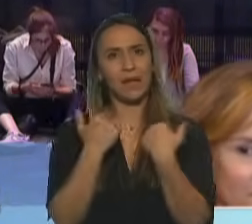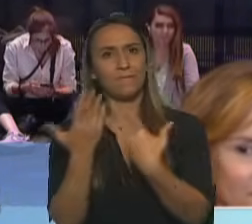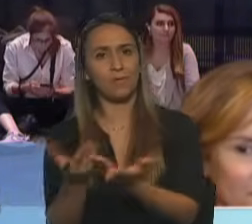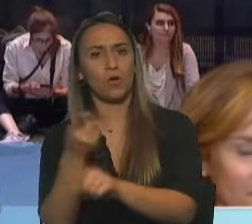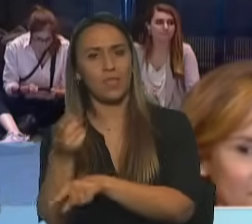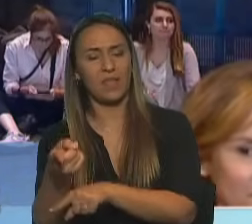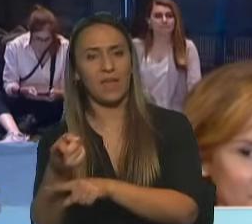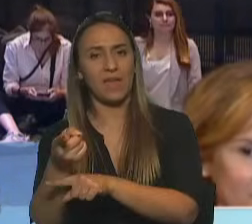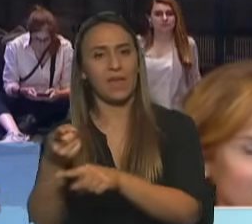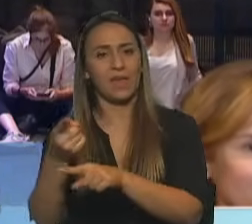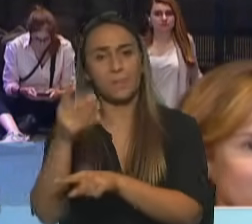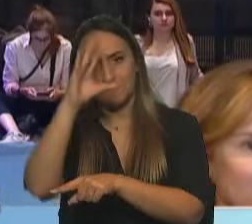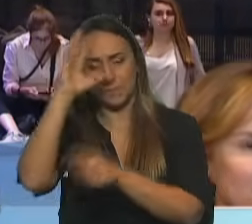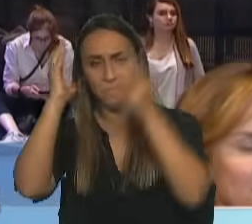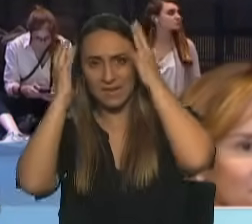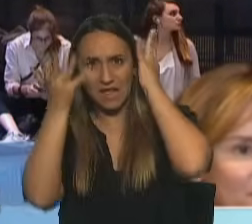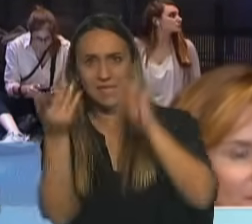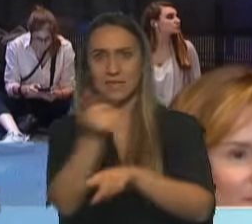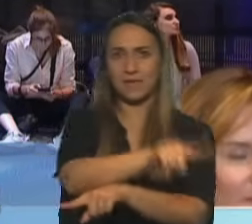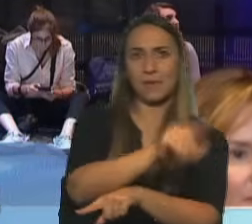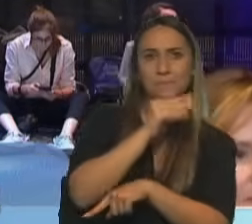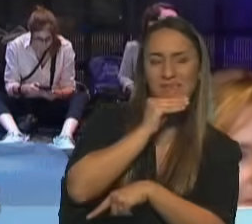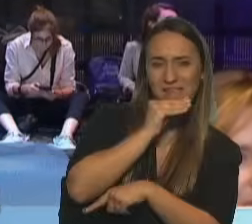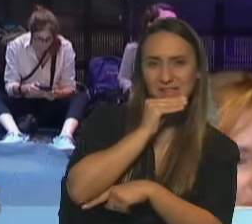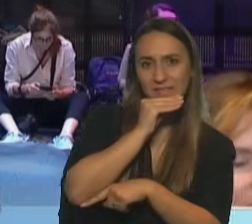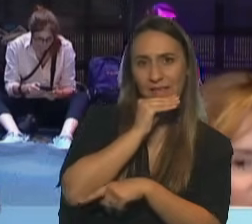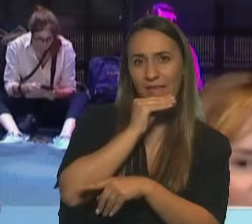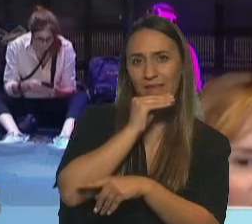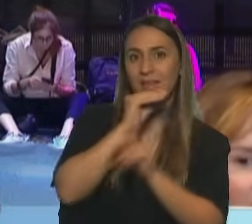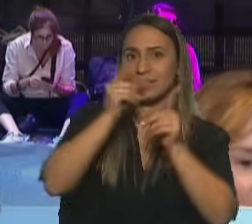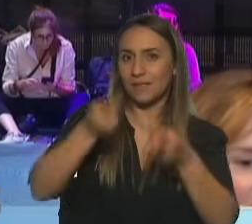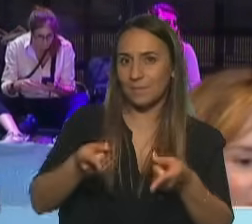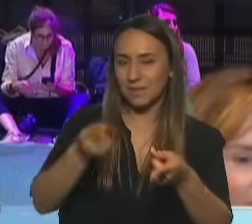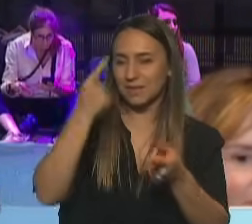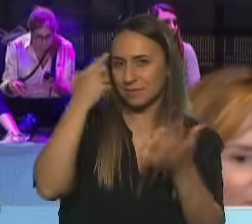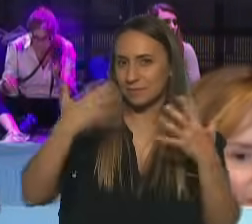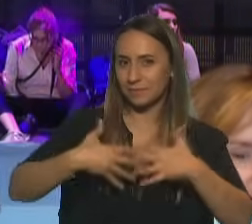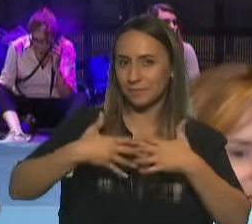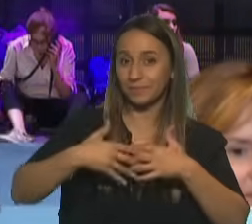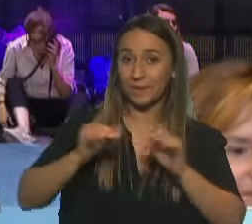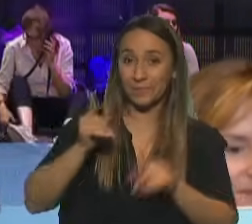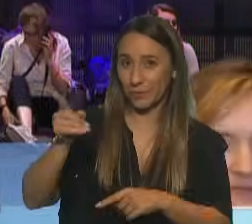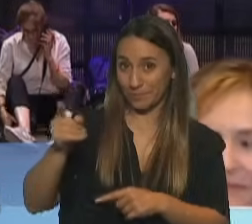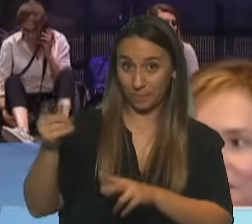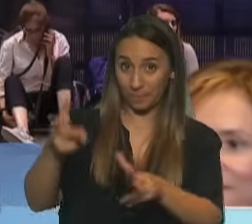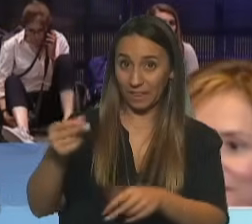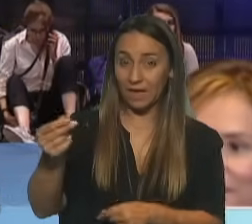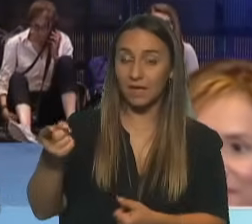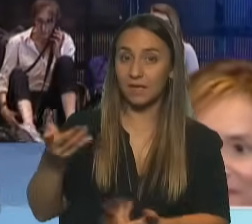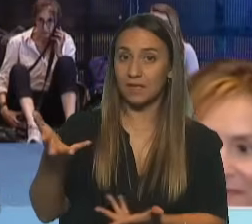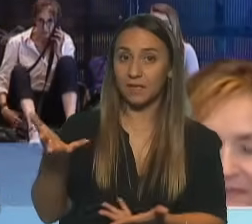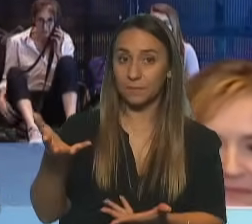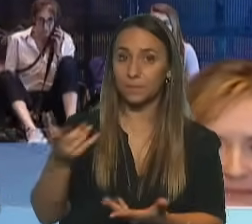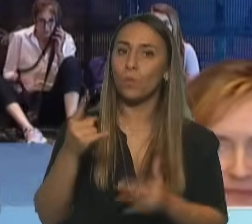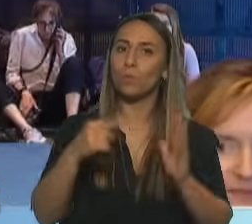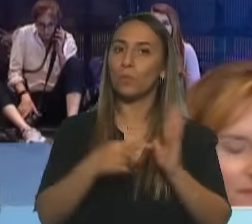al candidato y ministro Sergio Massa. Y después con respecto a esto que recién mencionaba Sofía, me parece que sigue siendo el